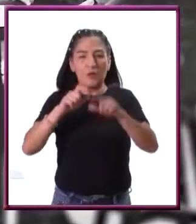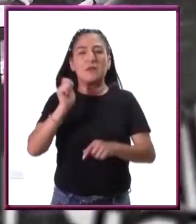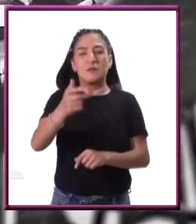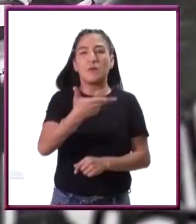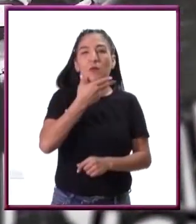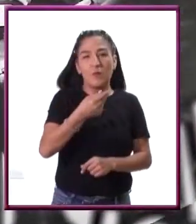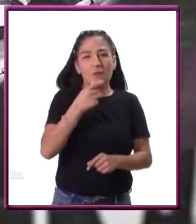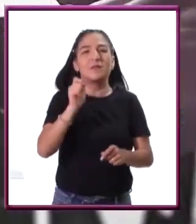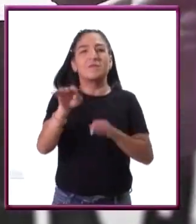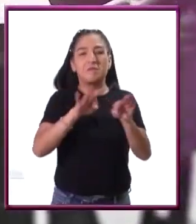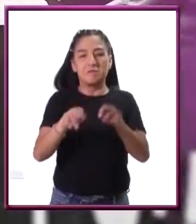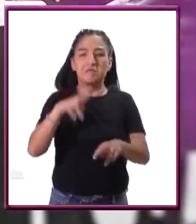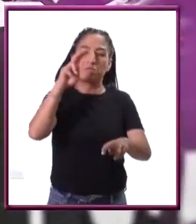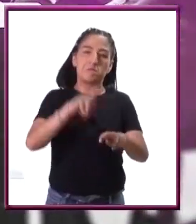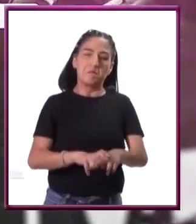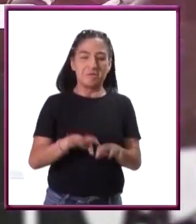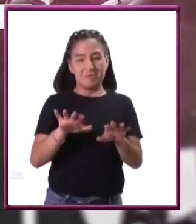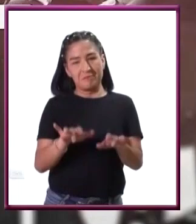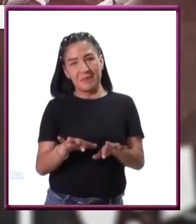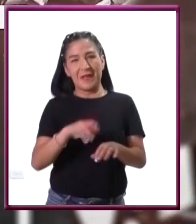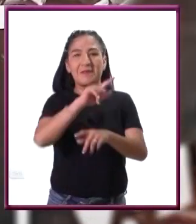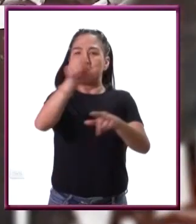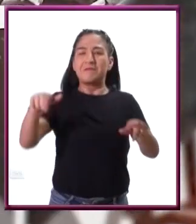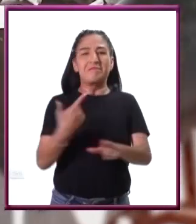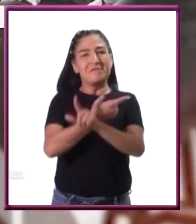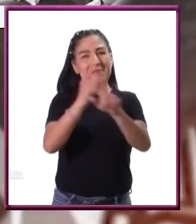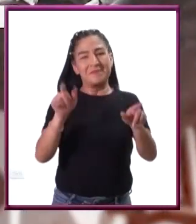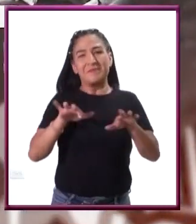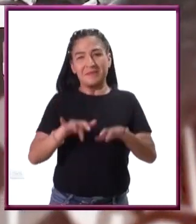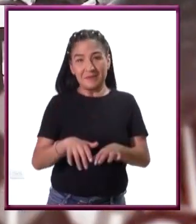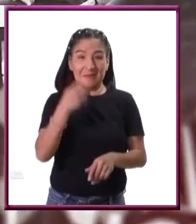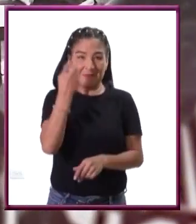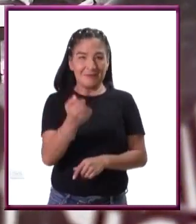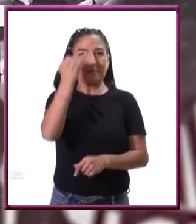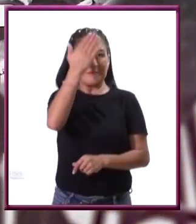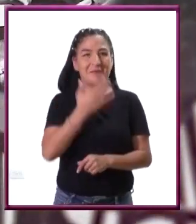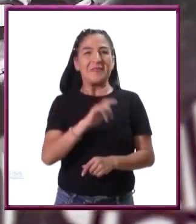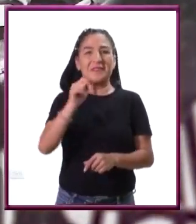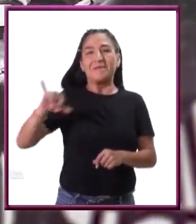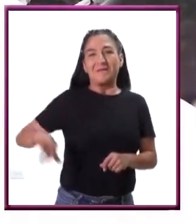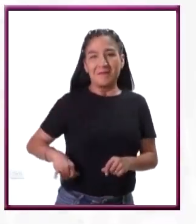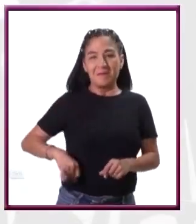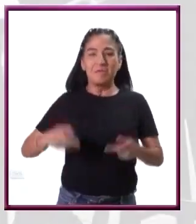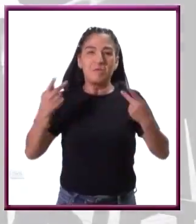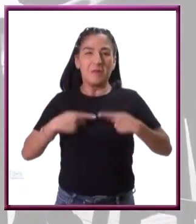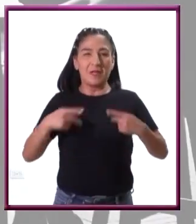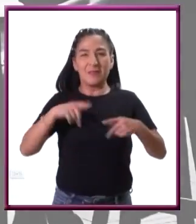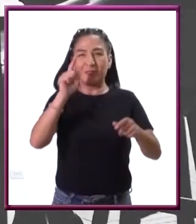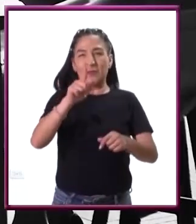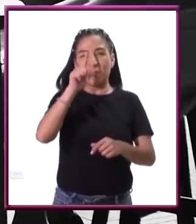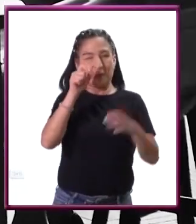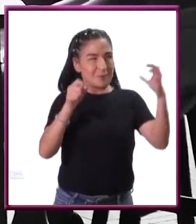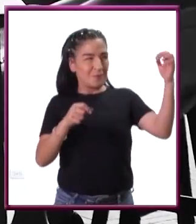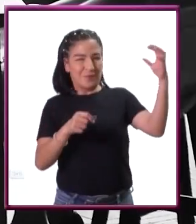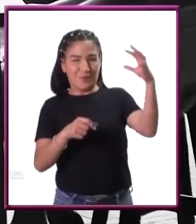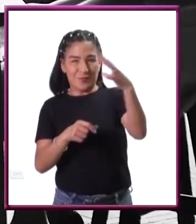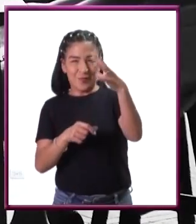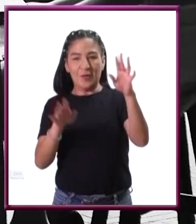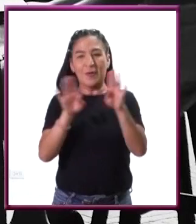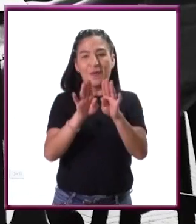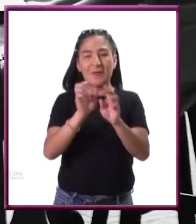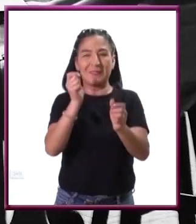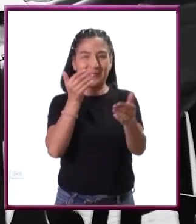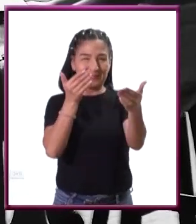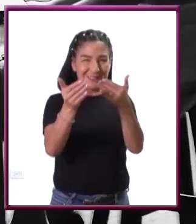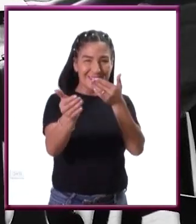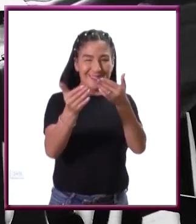escritorio, al aire libre. Esta imagen es muy interesante porque la persona está a contraluz y eso logra un efecto interesante.